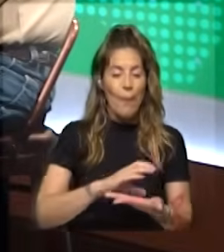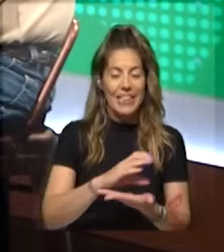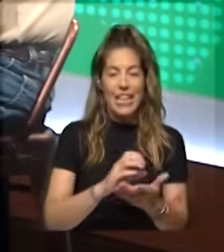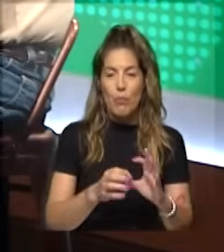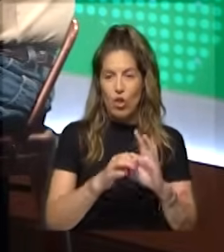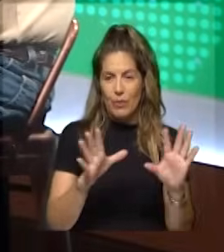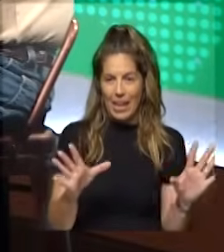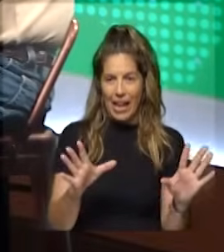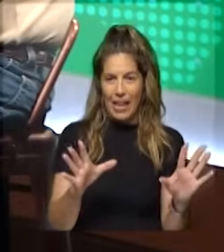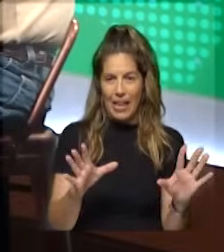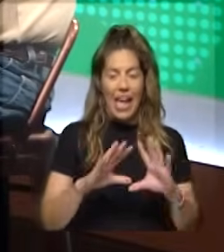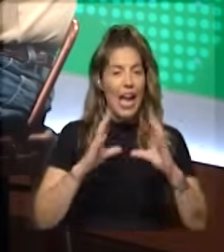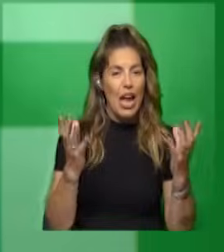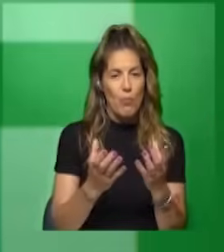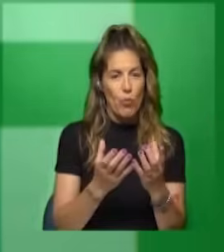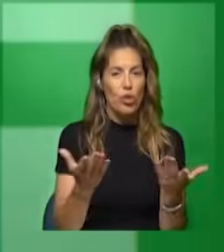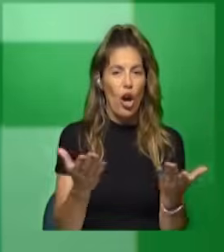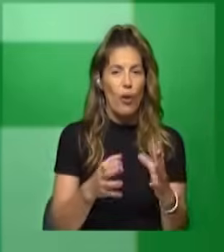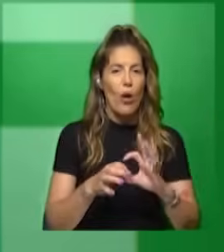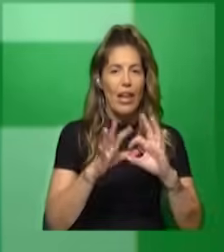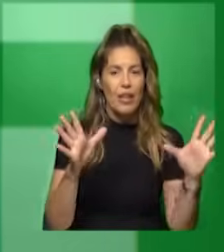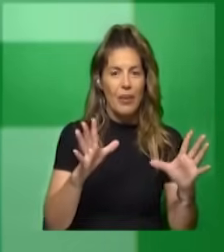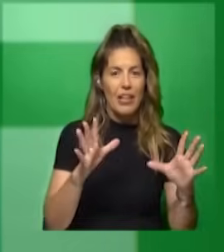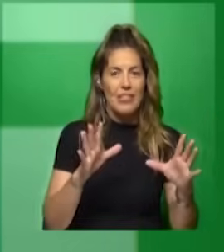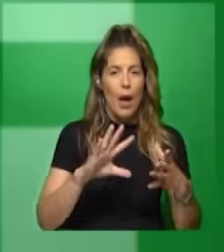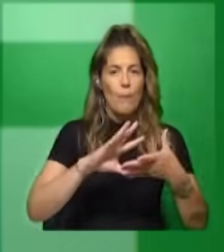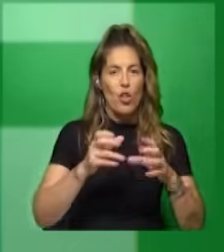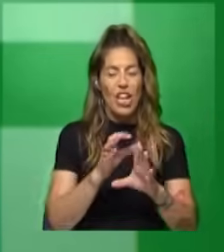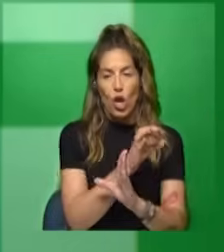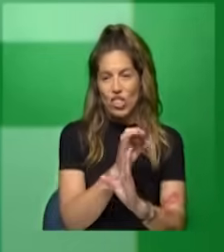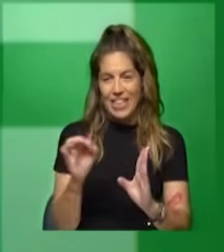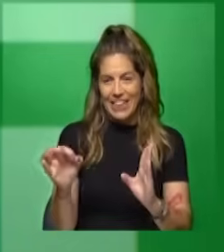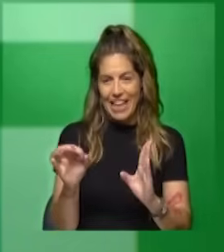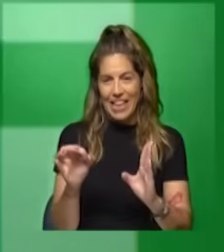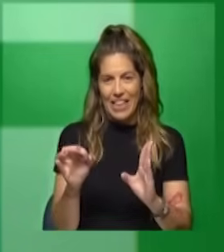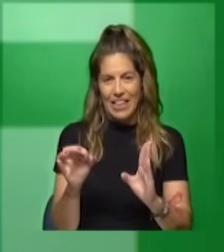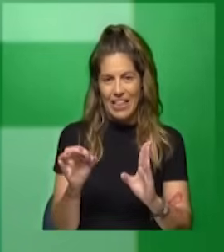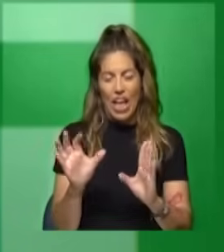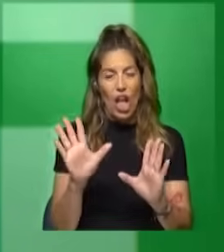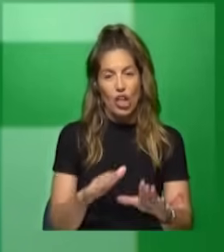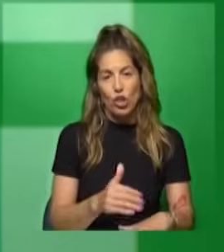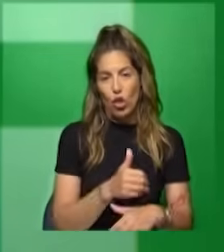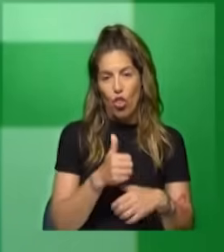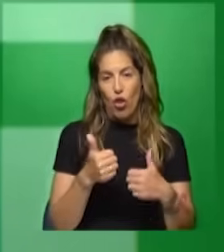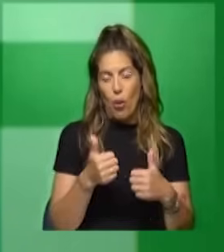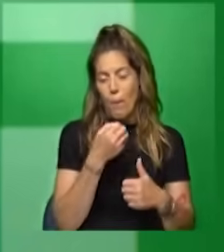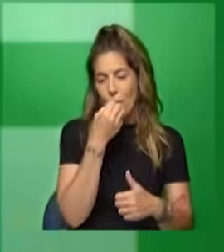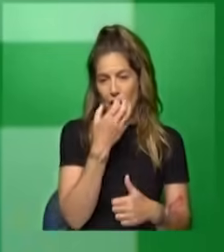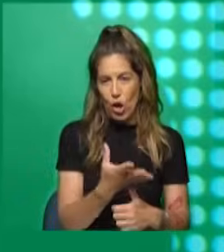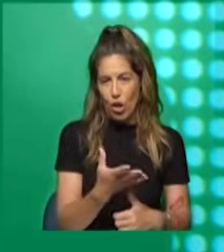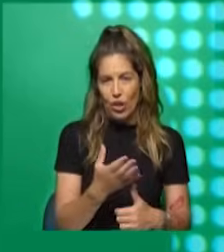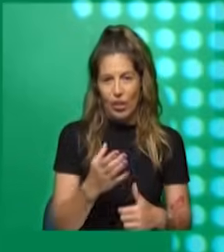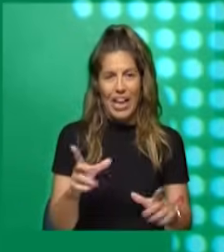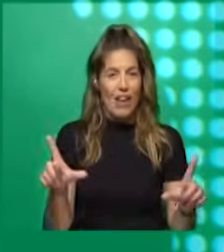liberal, el mundo va a tener una democracia modelo occidental y todo va a ir por lo mejor. El fin